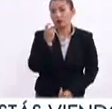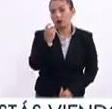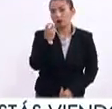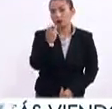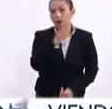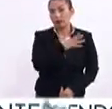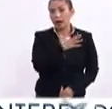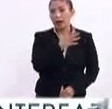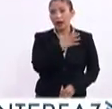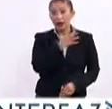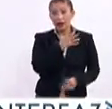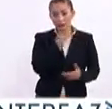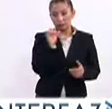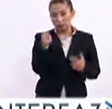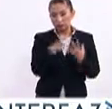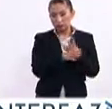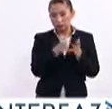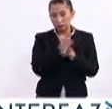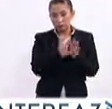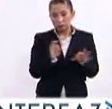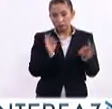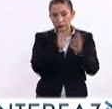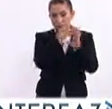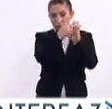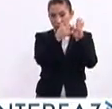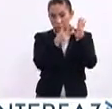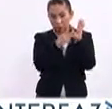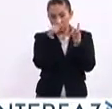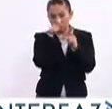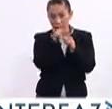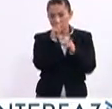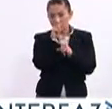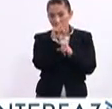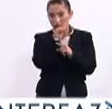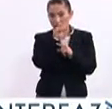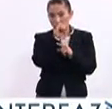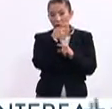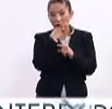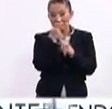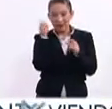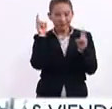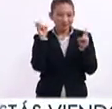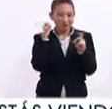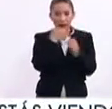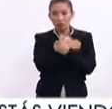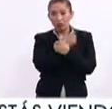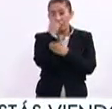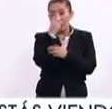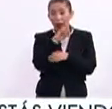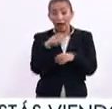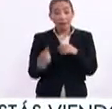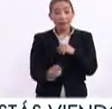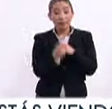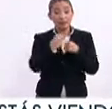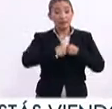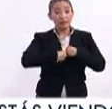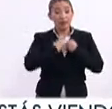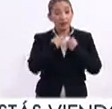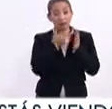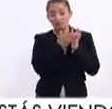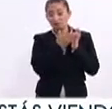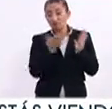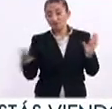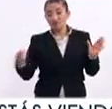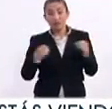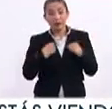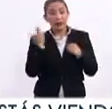hay otro importante principio de la UNESCO que habla sobre la educación para toda la vida, a lo largo de